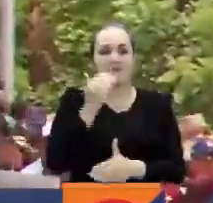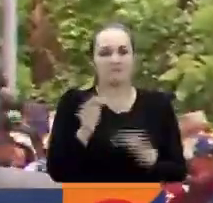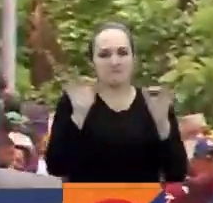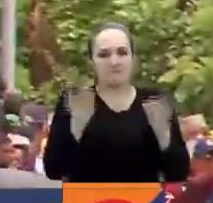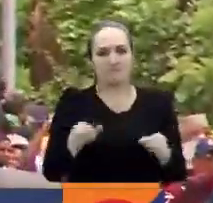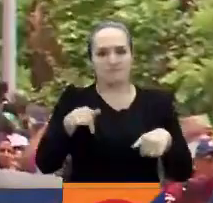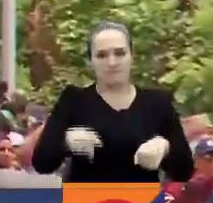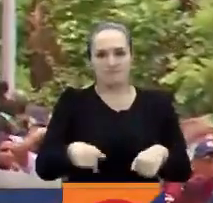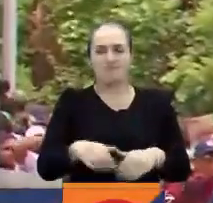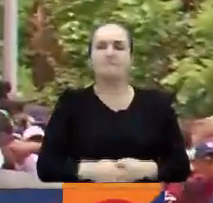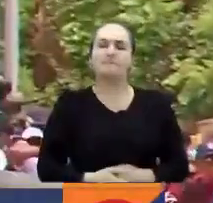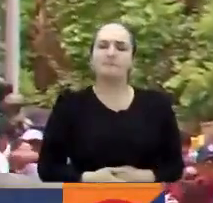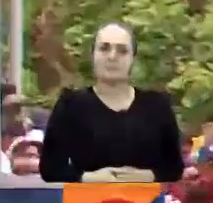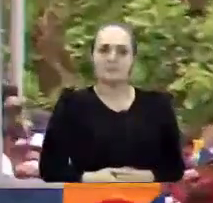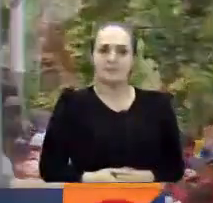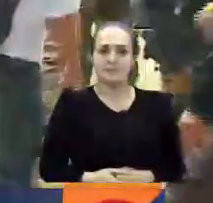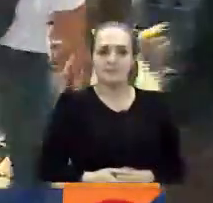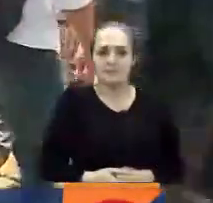CENAF. Escuchamos.